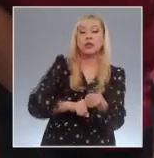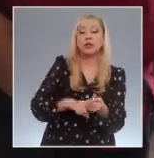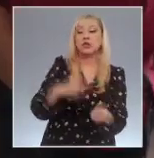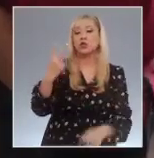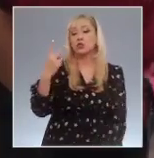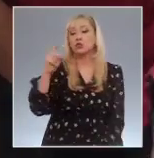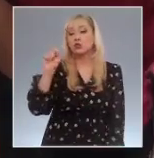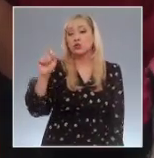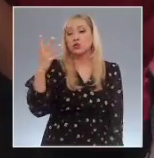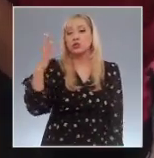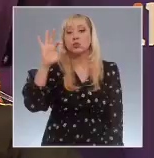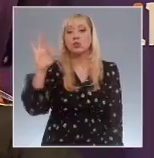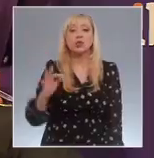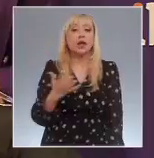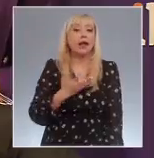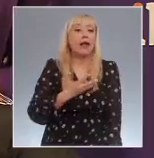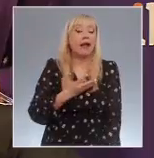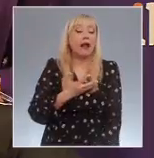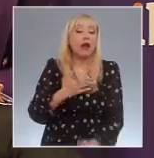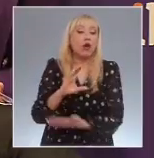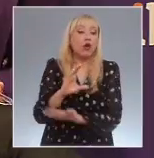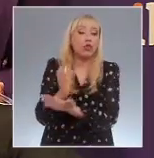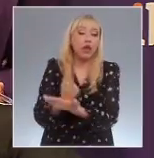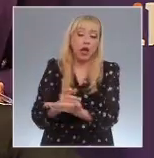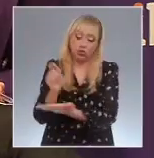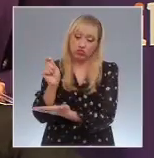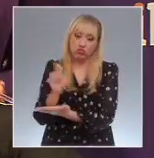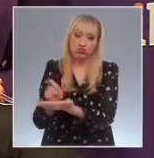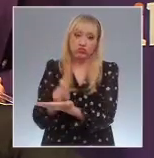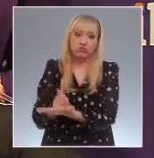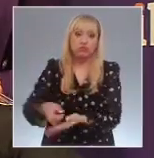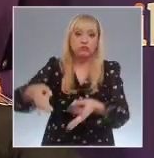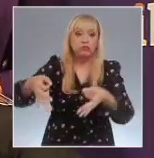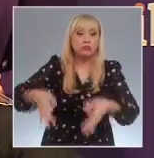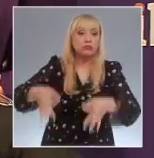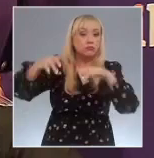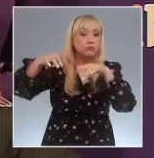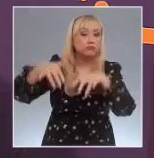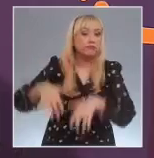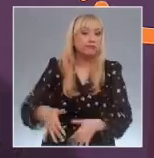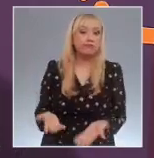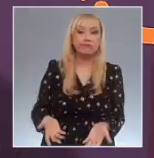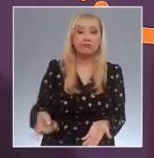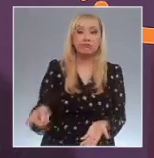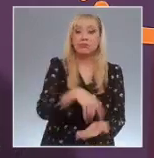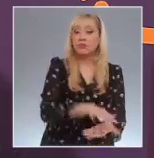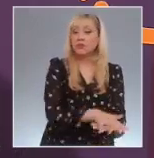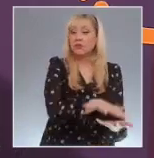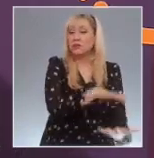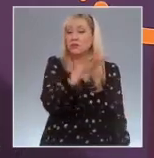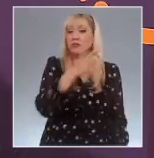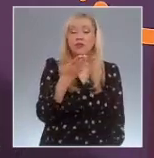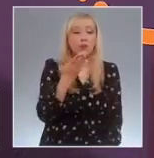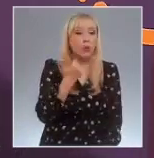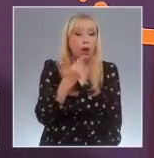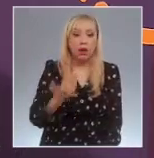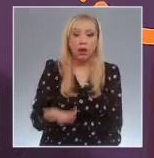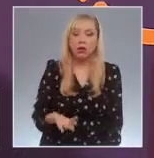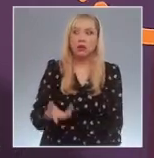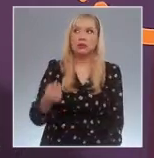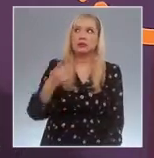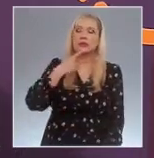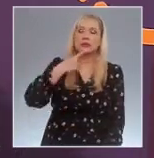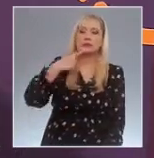contrato laboral por escrito, acusó la directora general de la Fundación Panamericana para el Desarrollo, Valeria